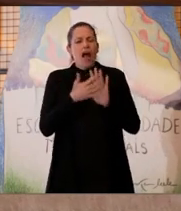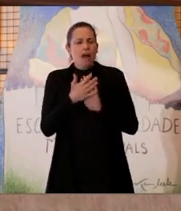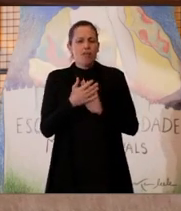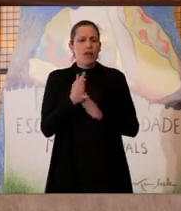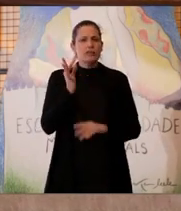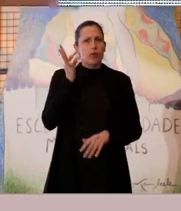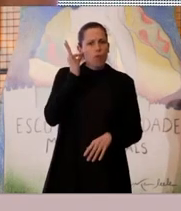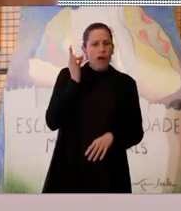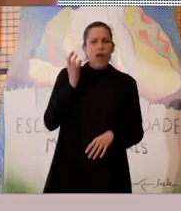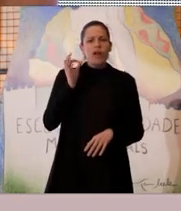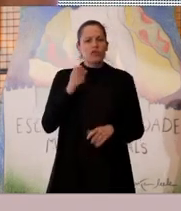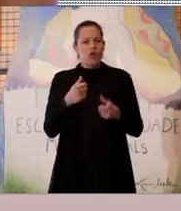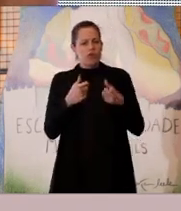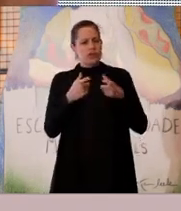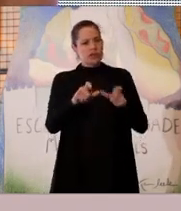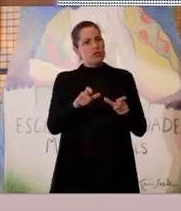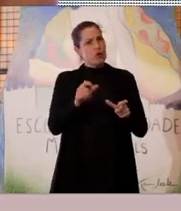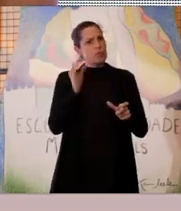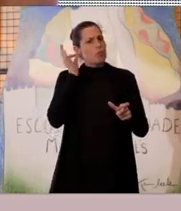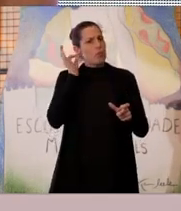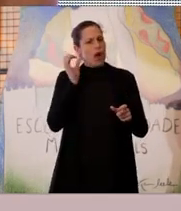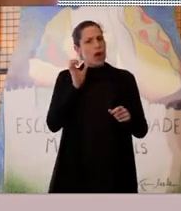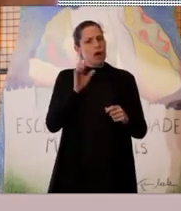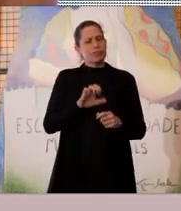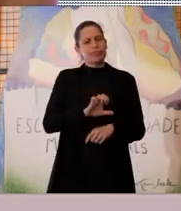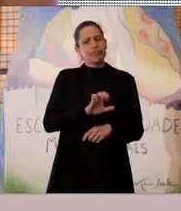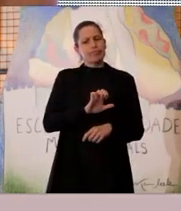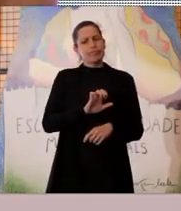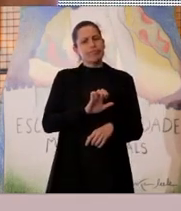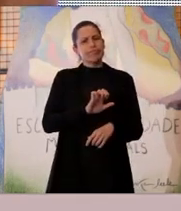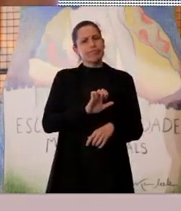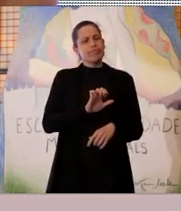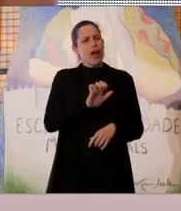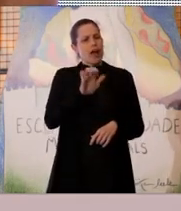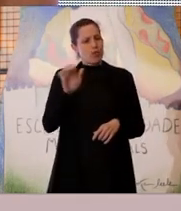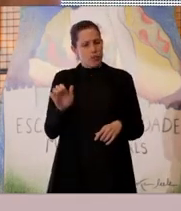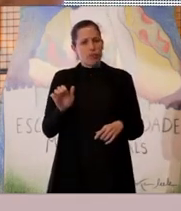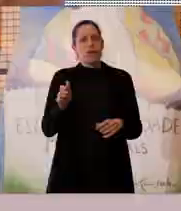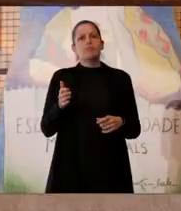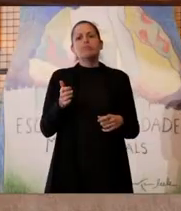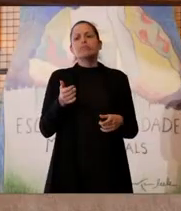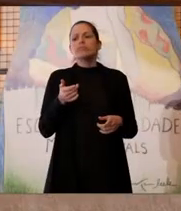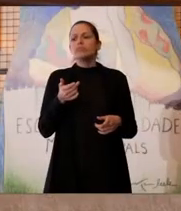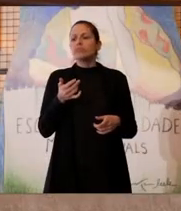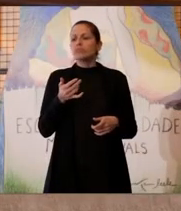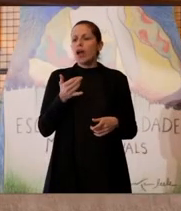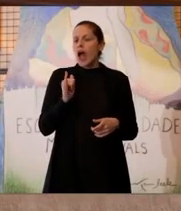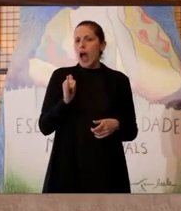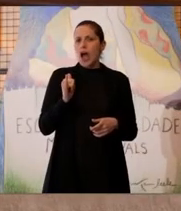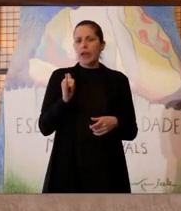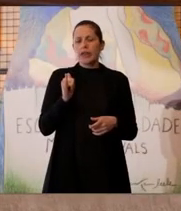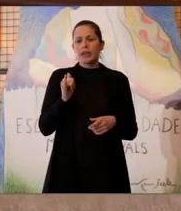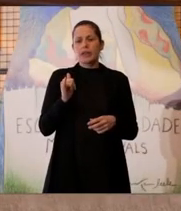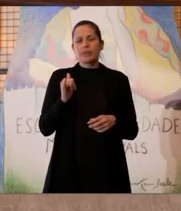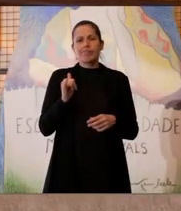de mujeres occidentales Hemos salido de nuestras no del de las tareas reproductivas